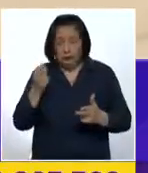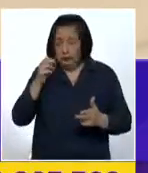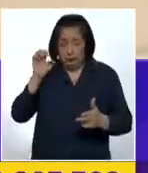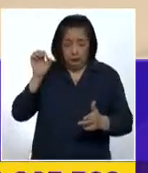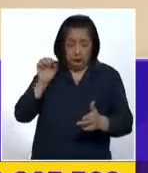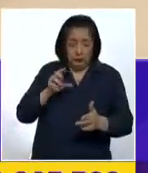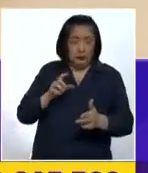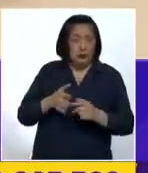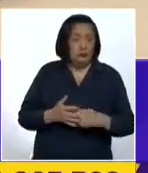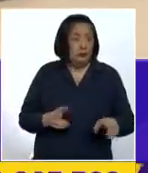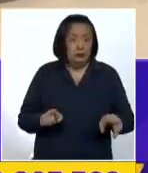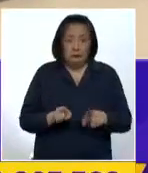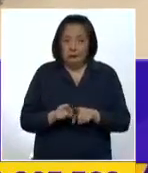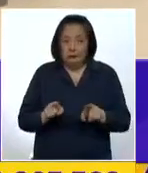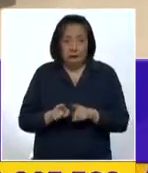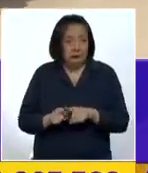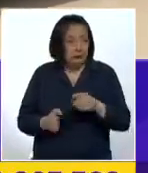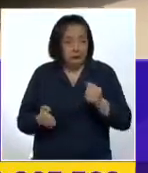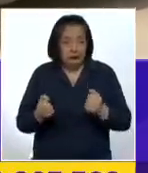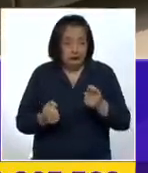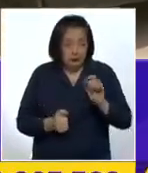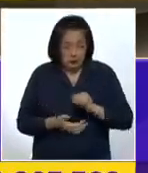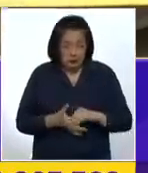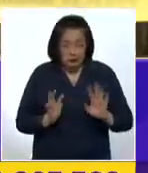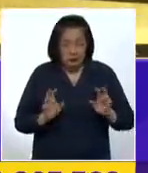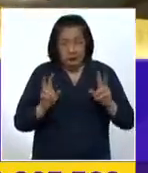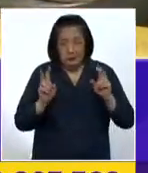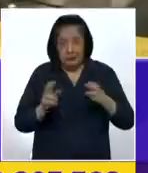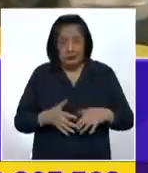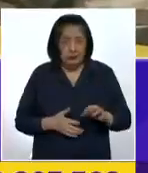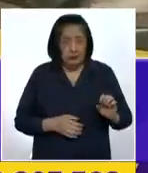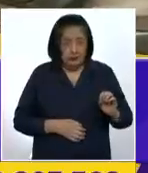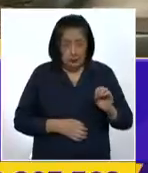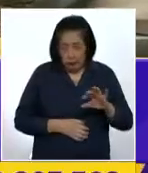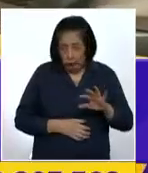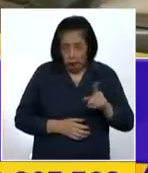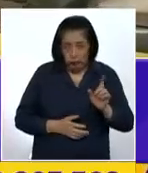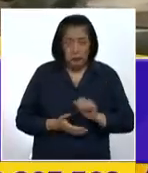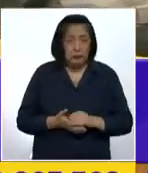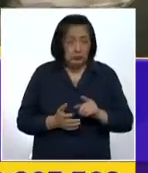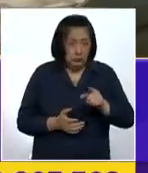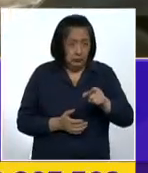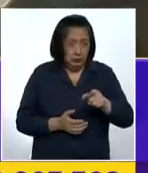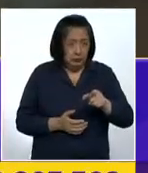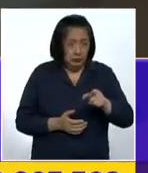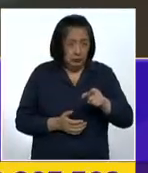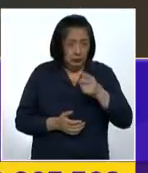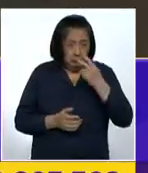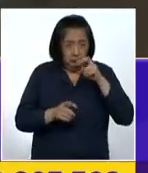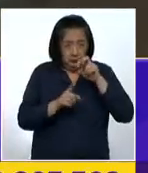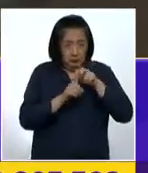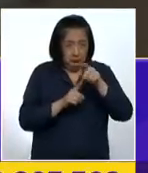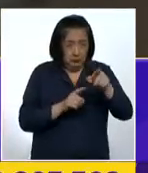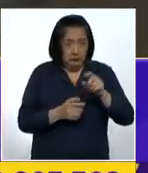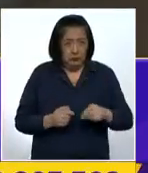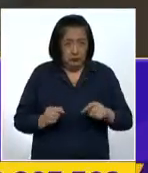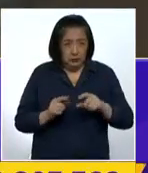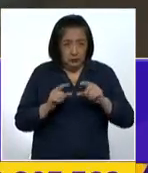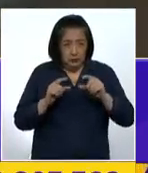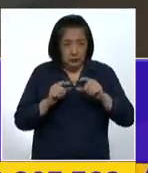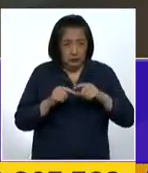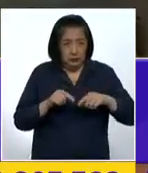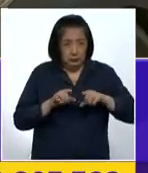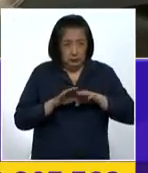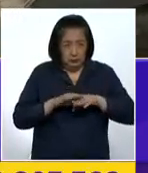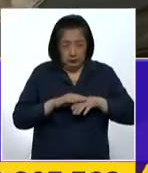seguridad, las características son las mismas, al menos en el tema de los faros. Pero un detalle importante, estas calcomanías que vemos pegadas en el